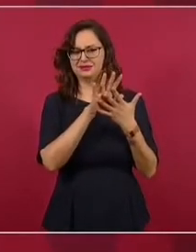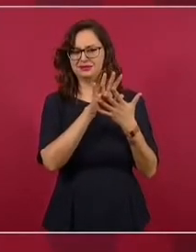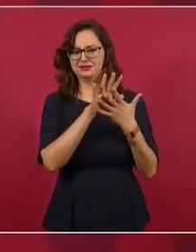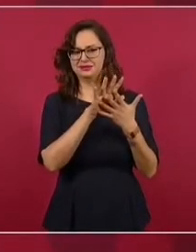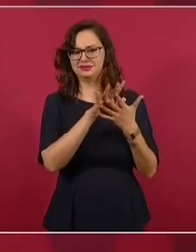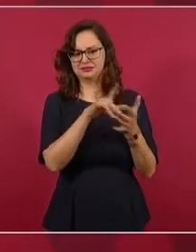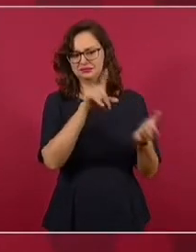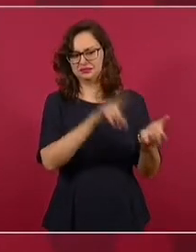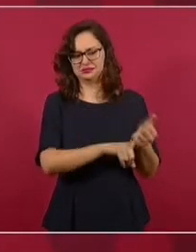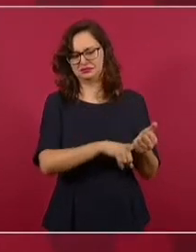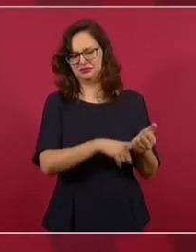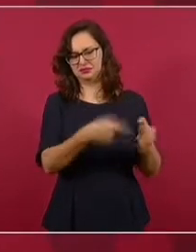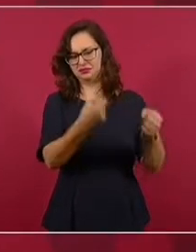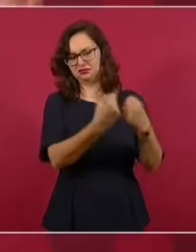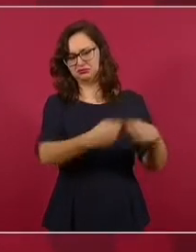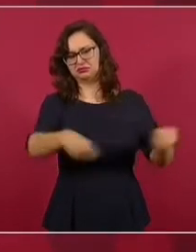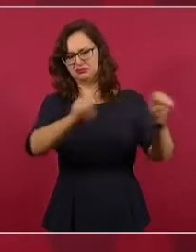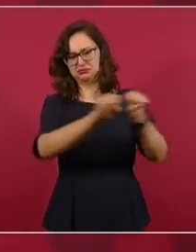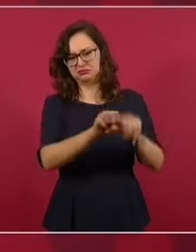mecanismo, ¿no?